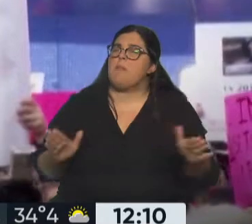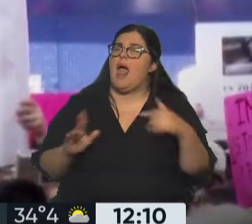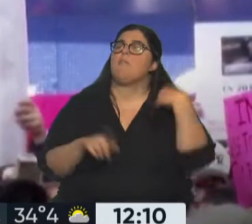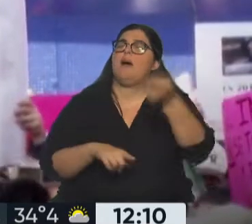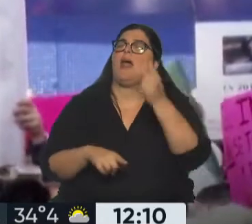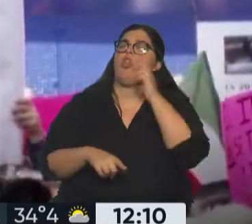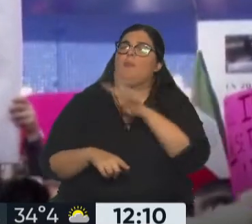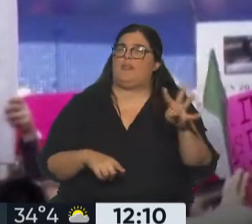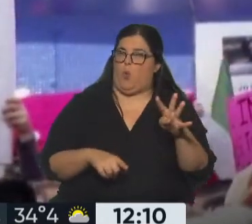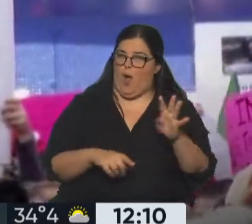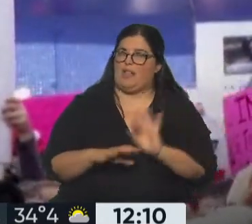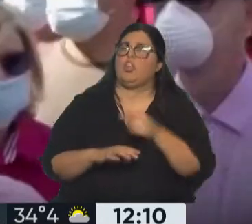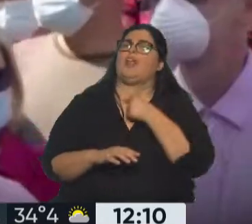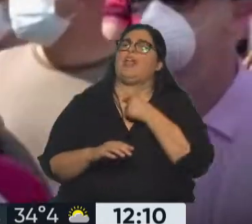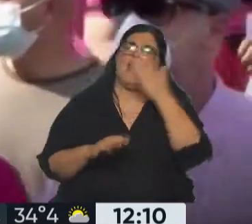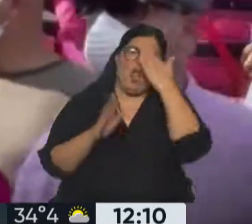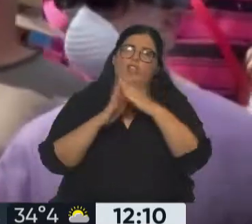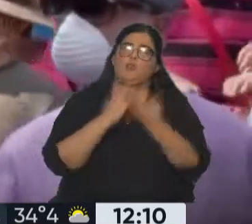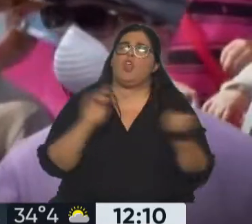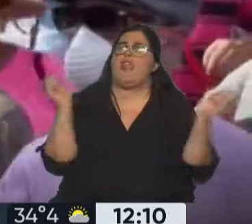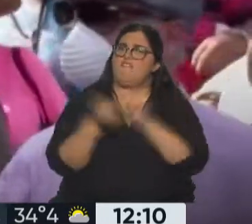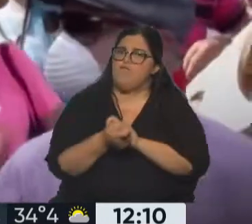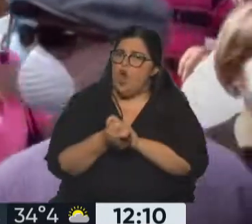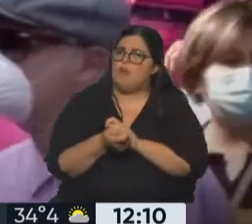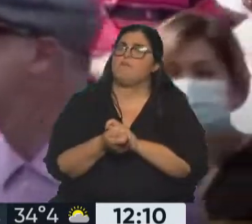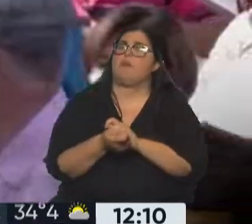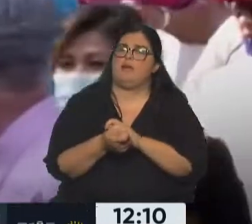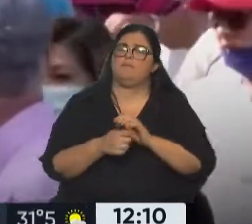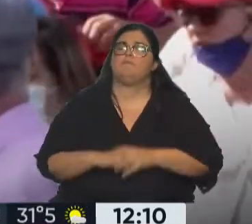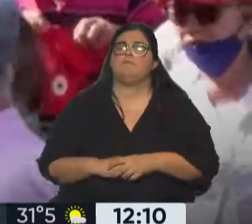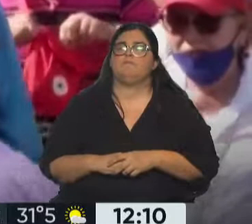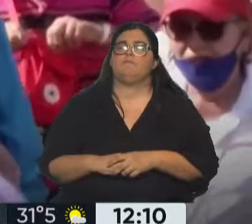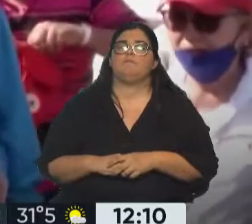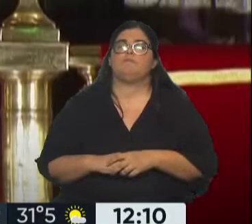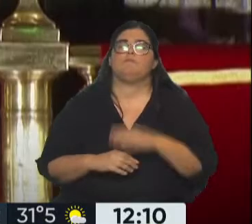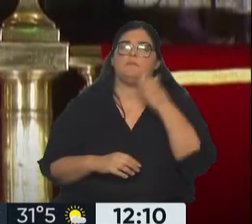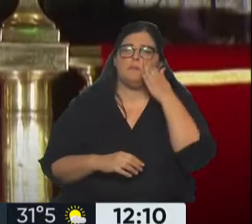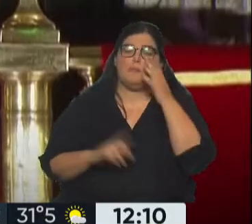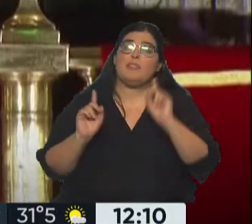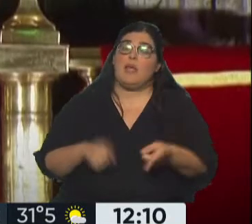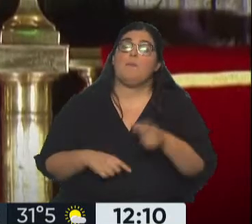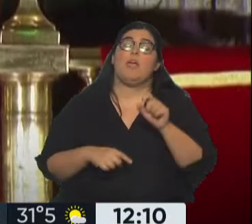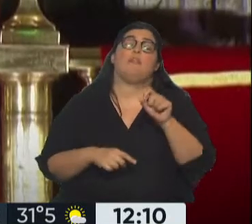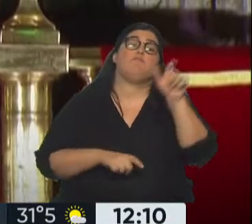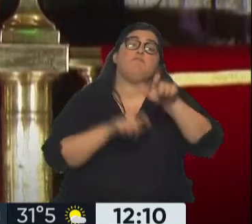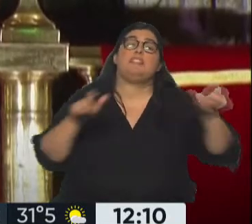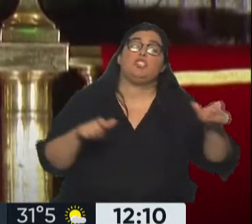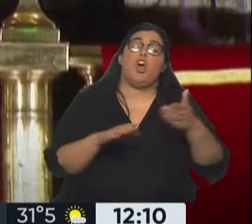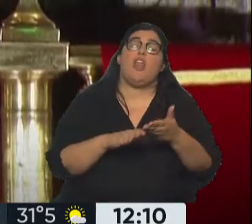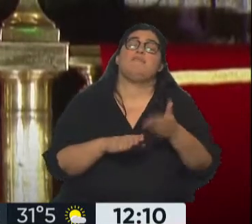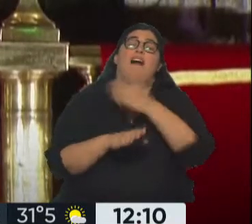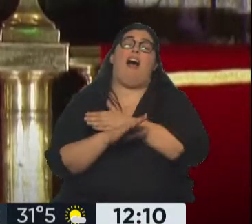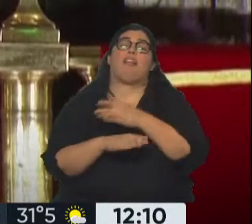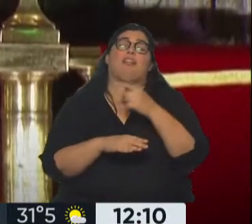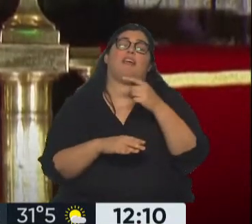sortear la reforma constitucional y las mayorías especiales que demanda. Al mismo tiempo, su popularidad, que superó el